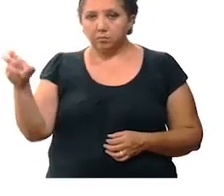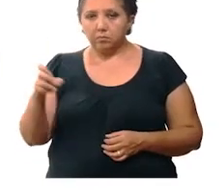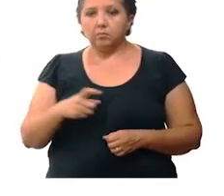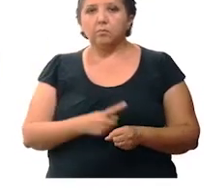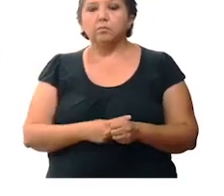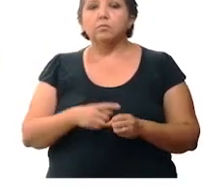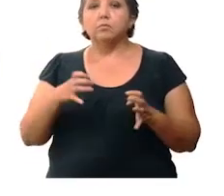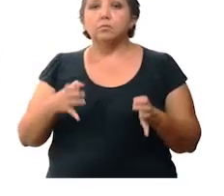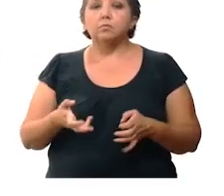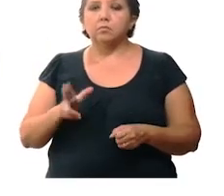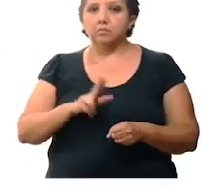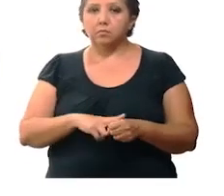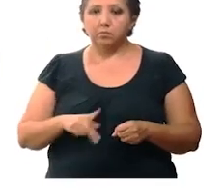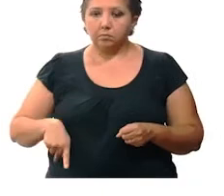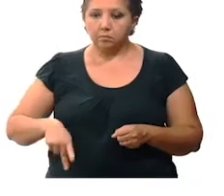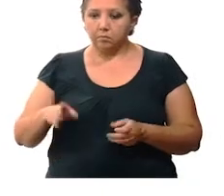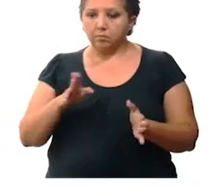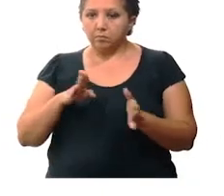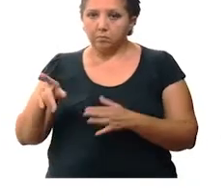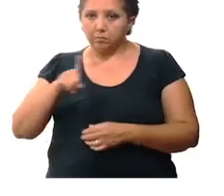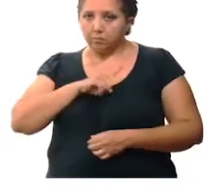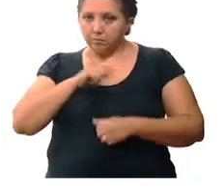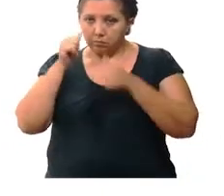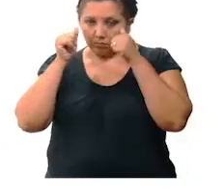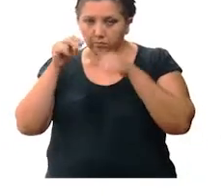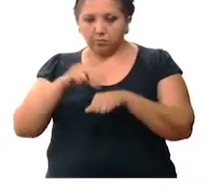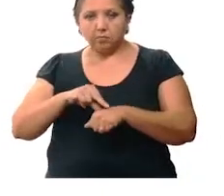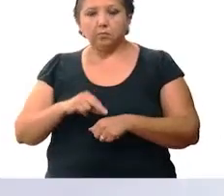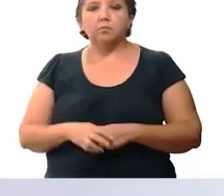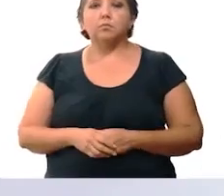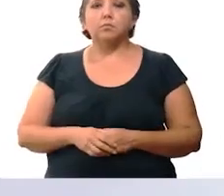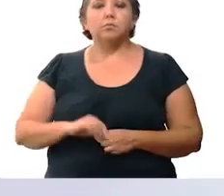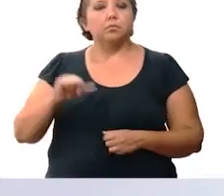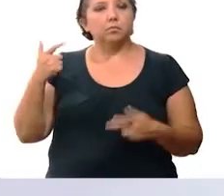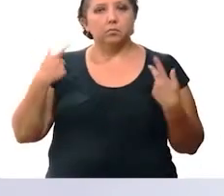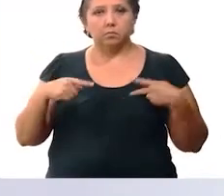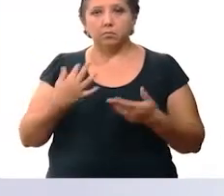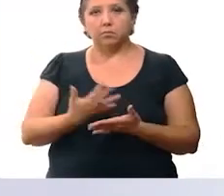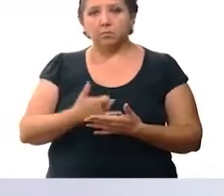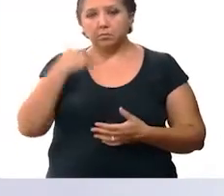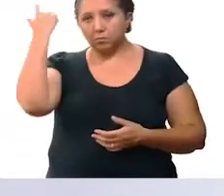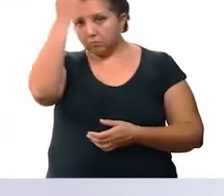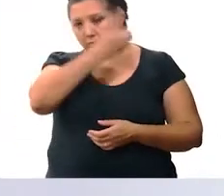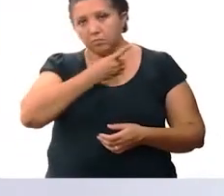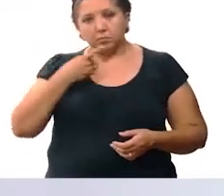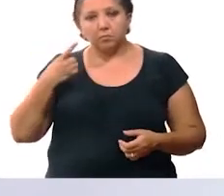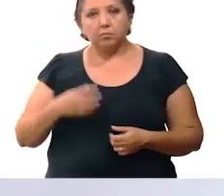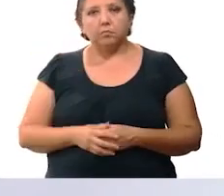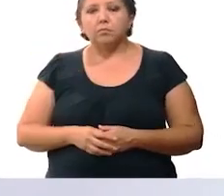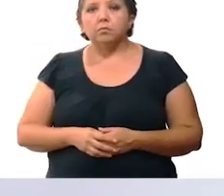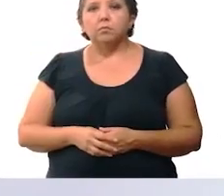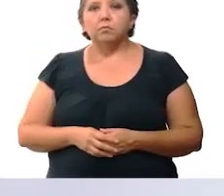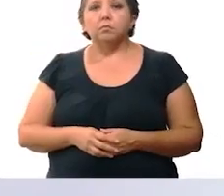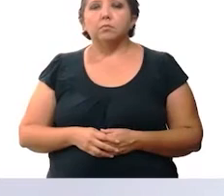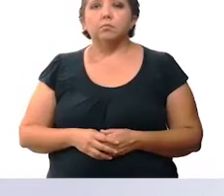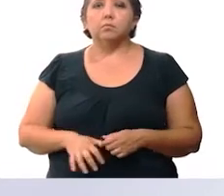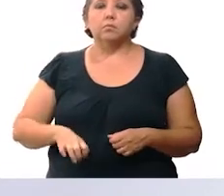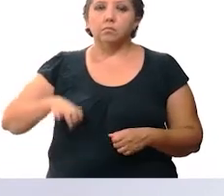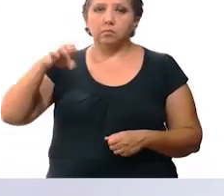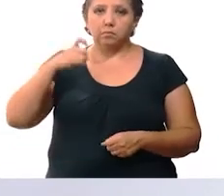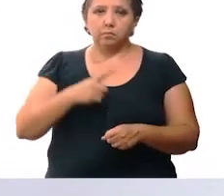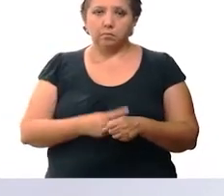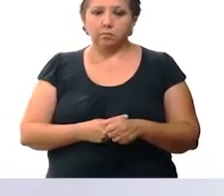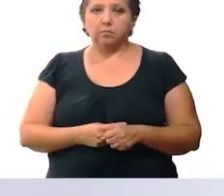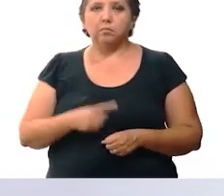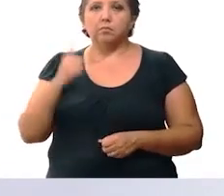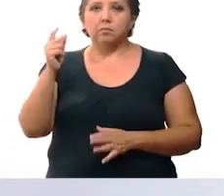los casos positivos están en hospitales públicos y en aislamiento total. Hay otros pacientes a la espera de diagnóstico. El rango